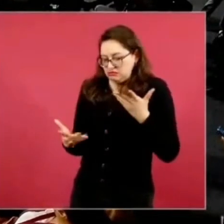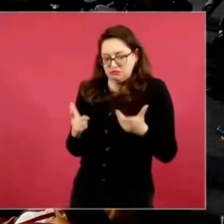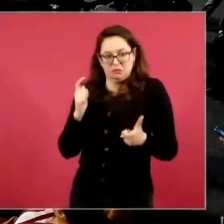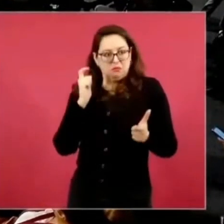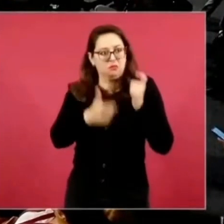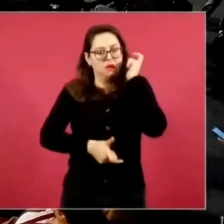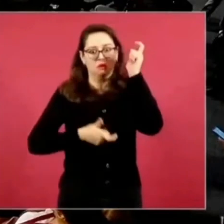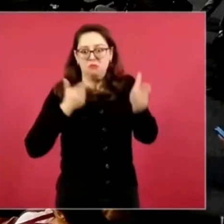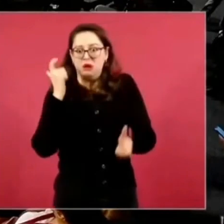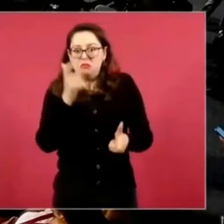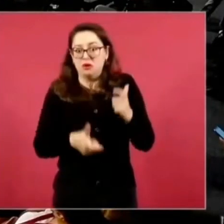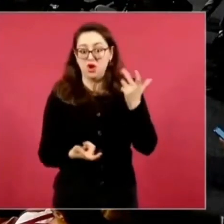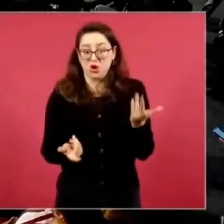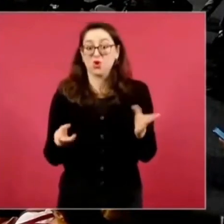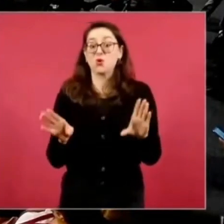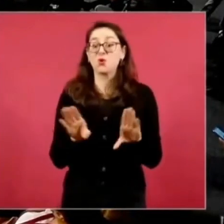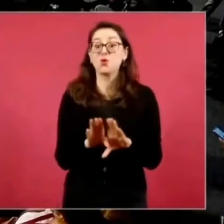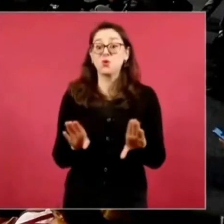dónde?